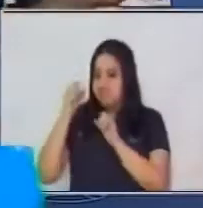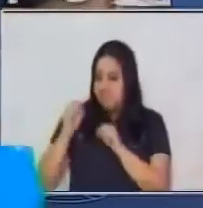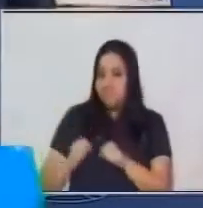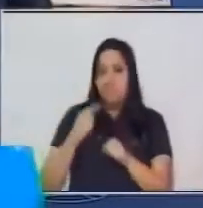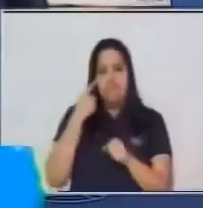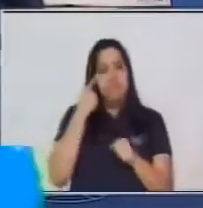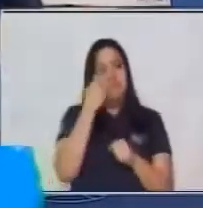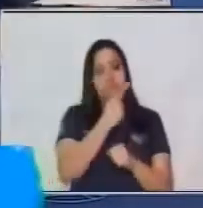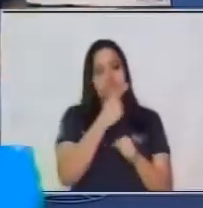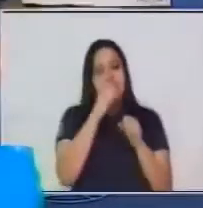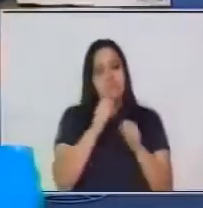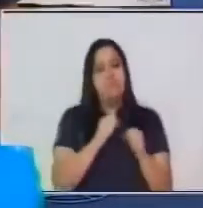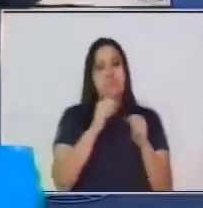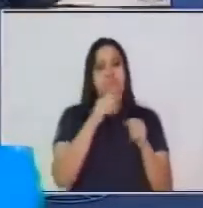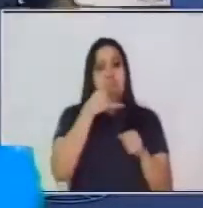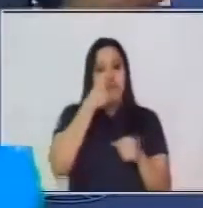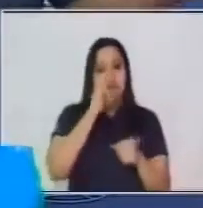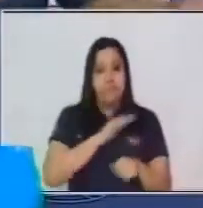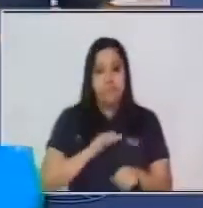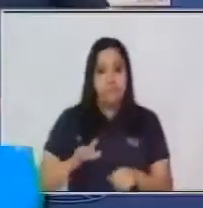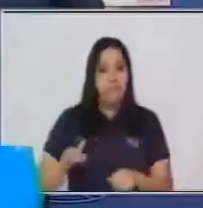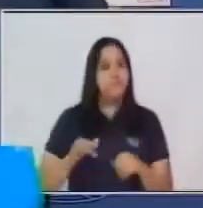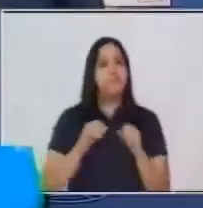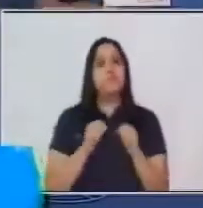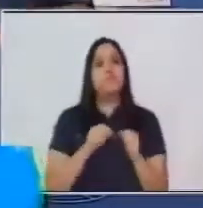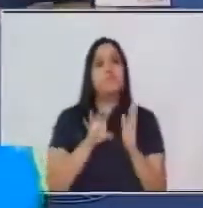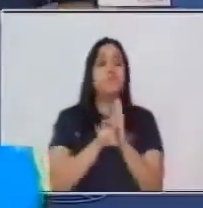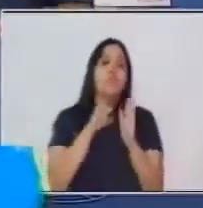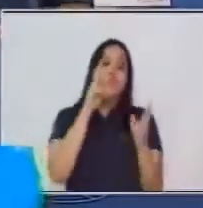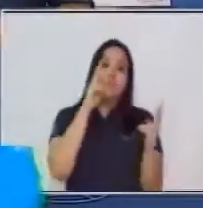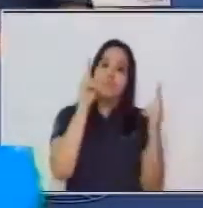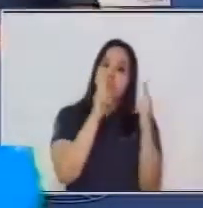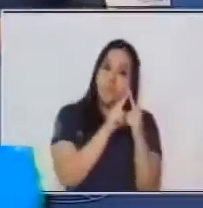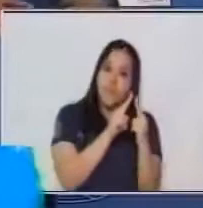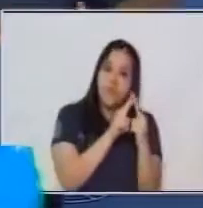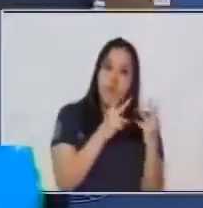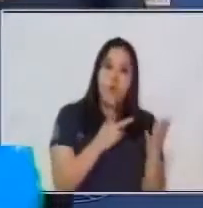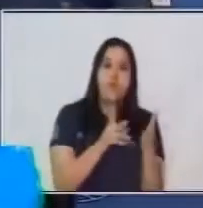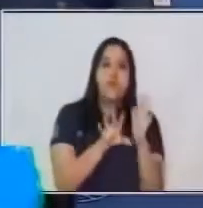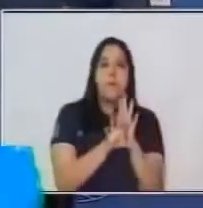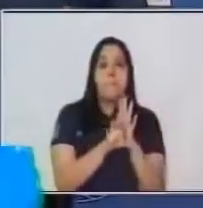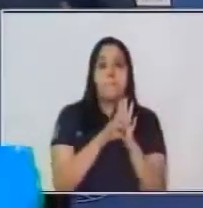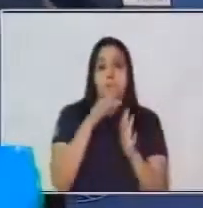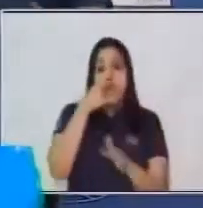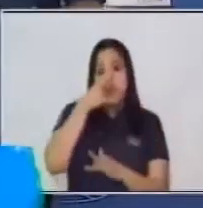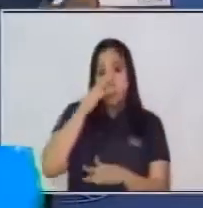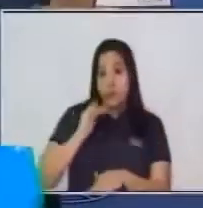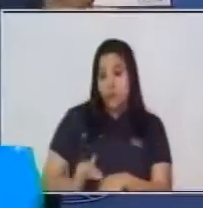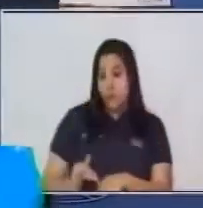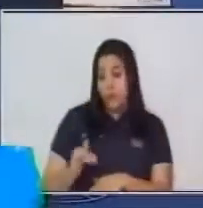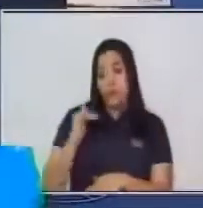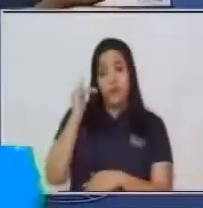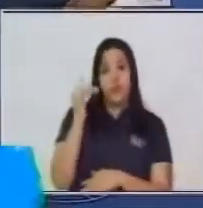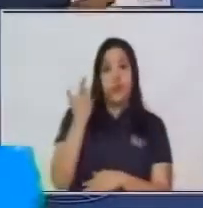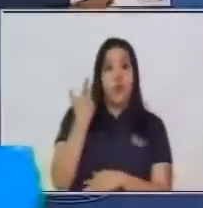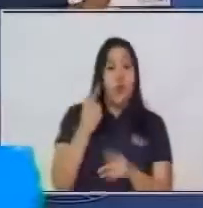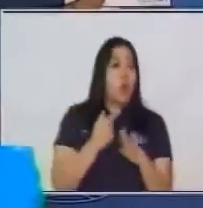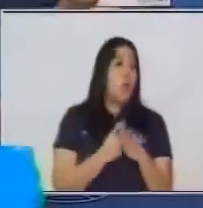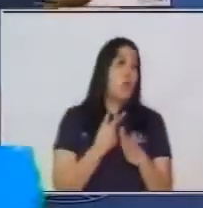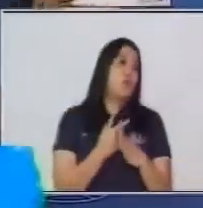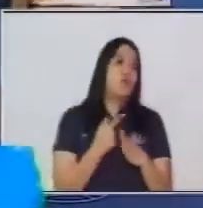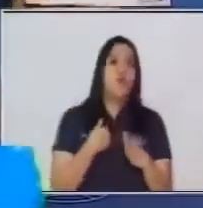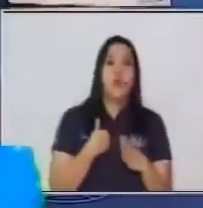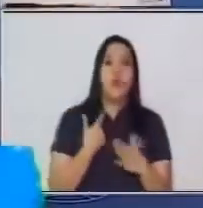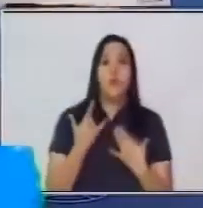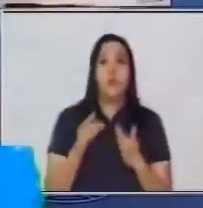de situaciones que los niños conocen. Cuando somos niños, pues conocemos qué sucede cuando estamos